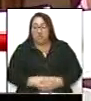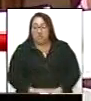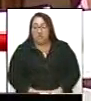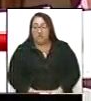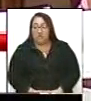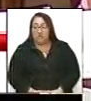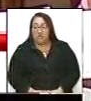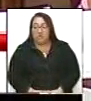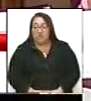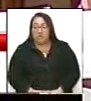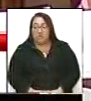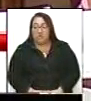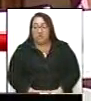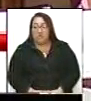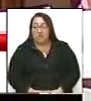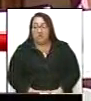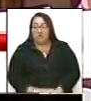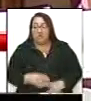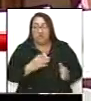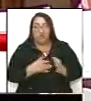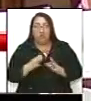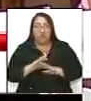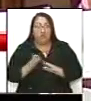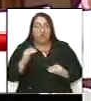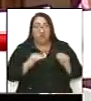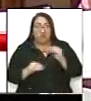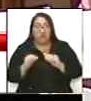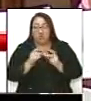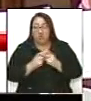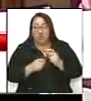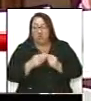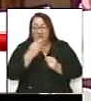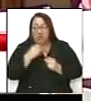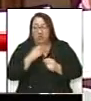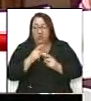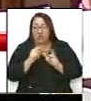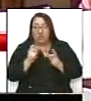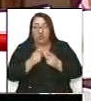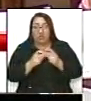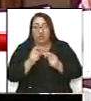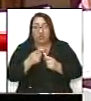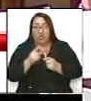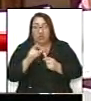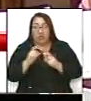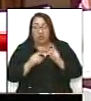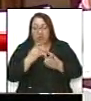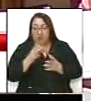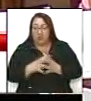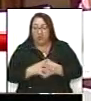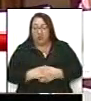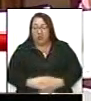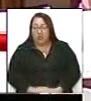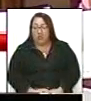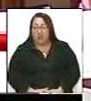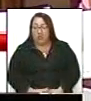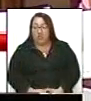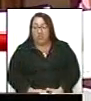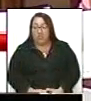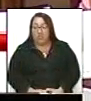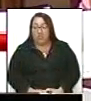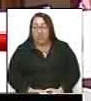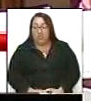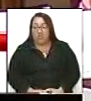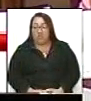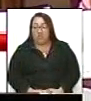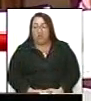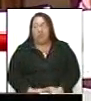para ordenarnos y luego seguir sin alteración, congresista Mulder, a menos que la congresista Glave tenga algún inconveniente por haber sido anunciada previamente, creo